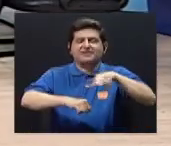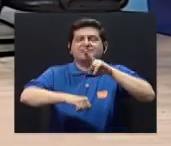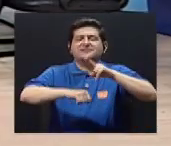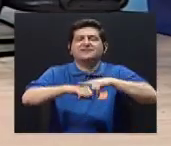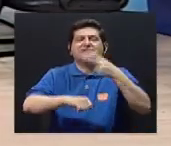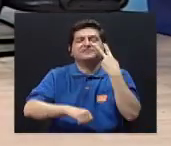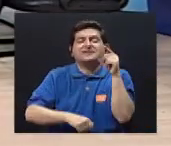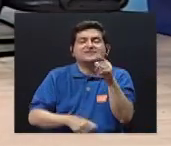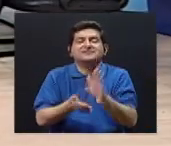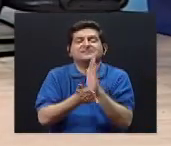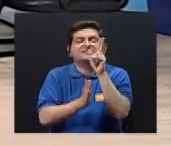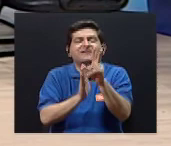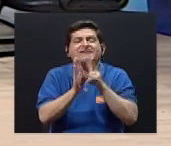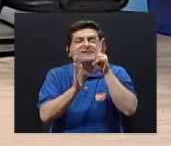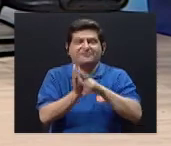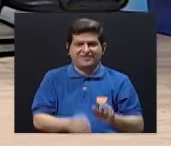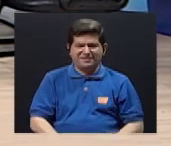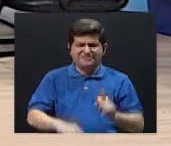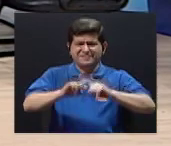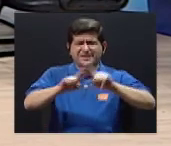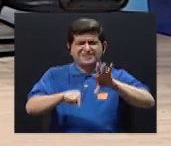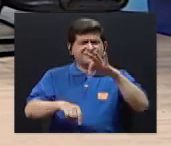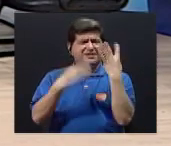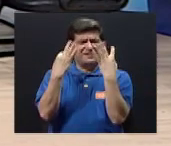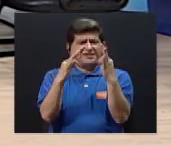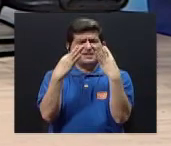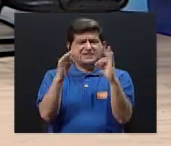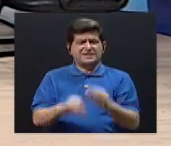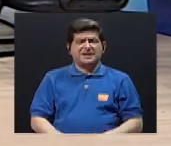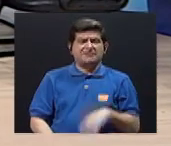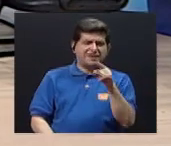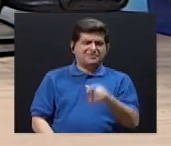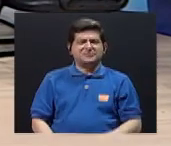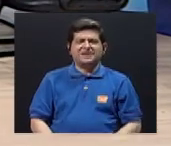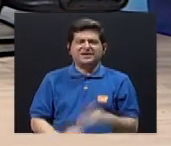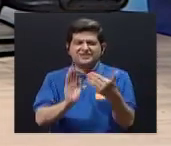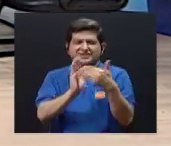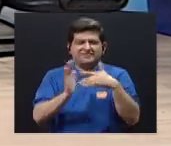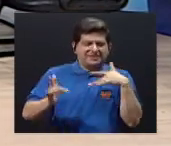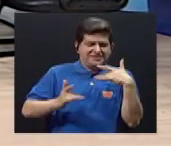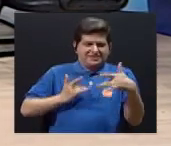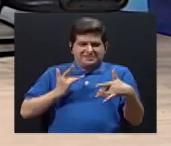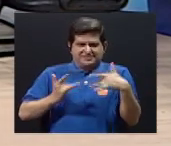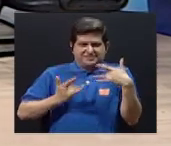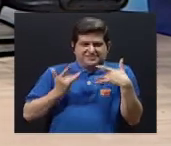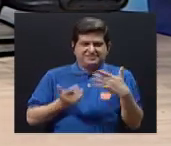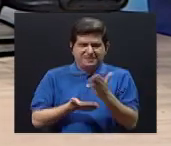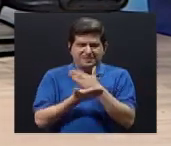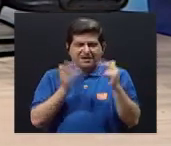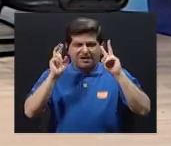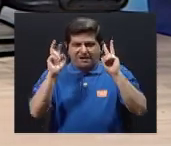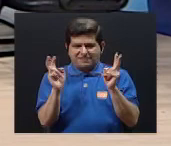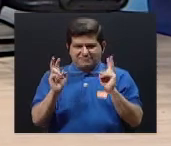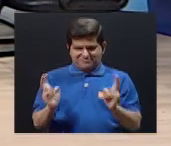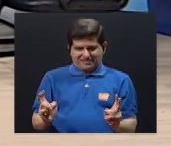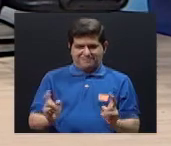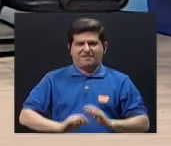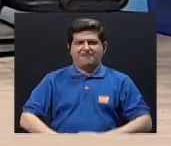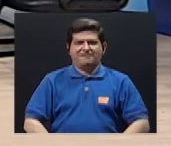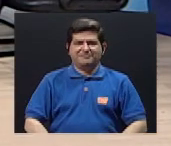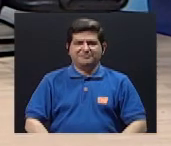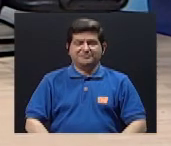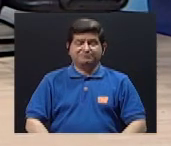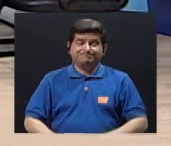reflejadas básicamente en el documental, y que de una otra manera pues tratamos de tocar algunas fibras, ¿verdad?, que son sensibles en algunos